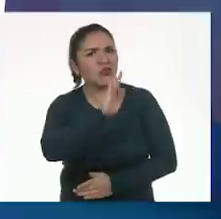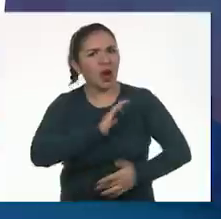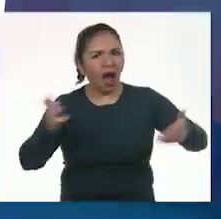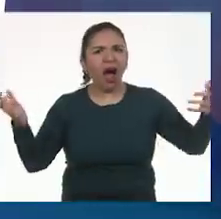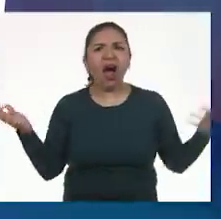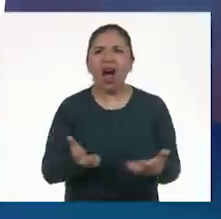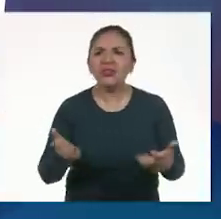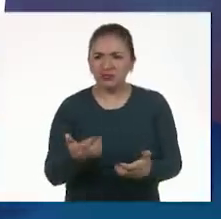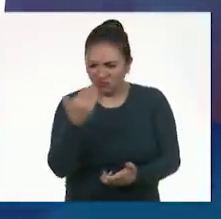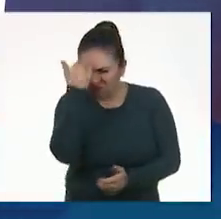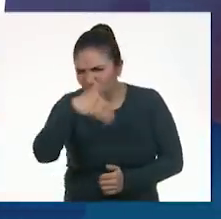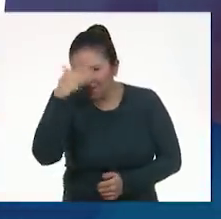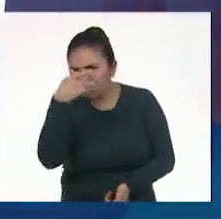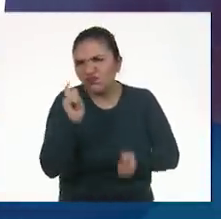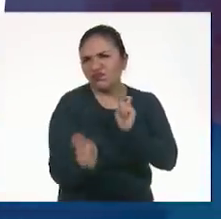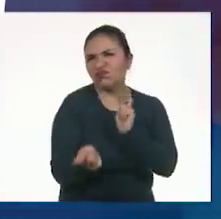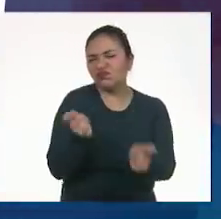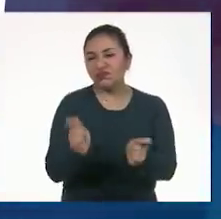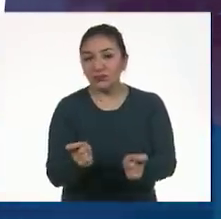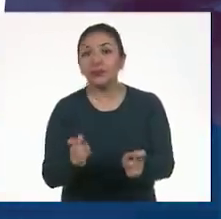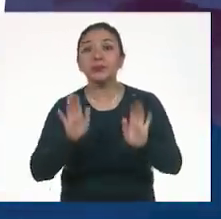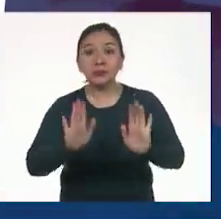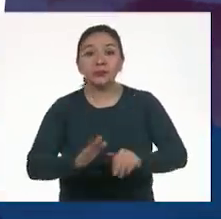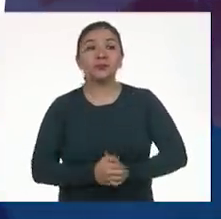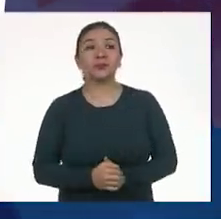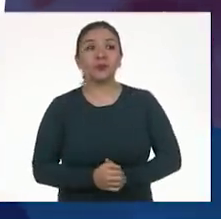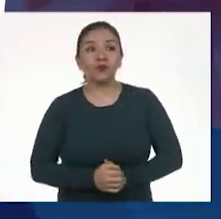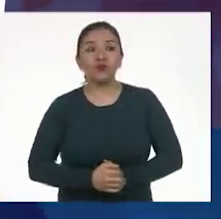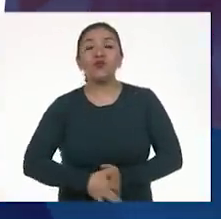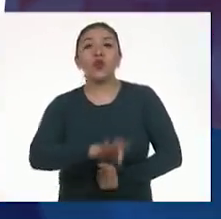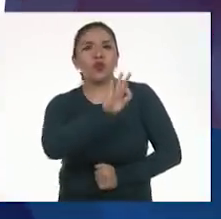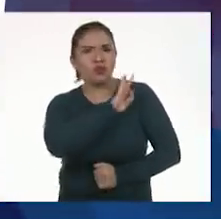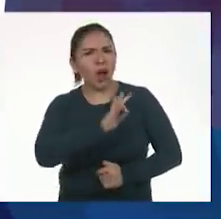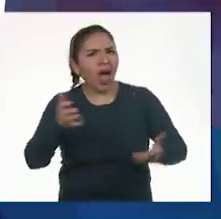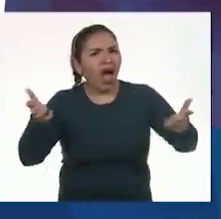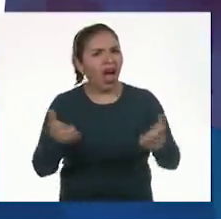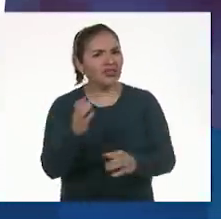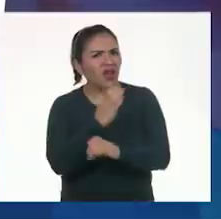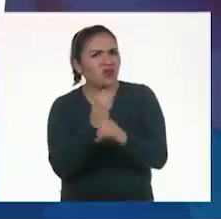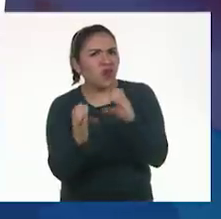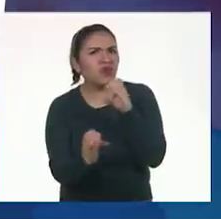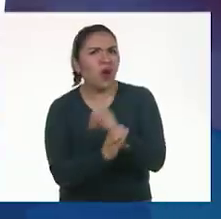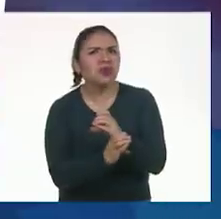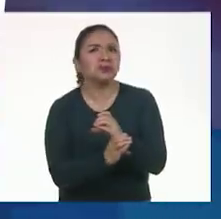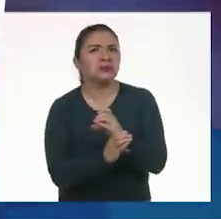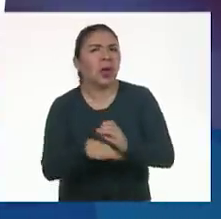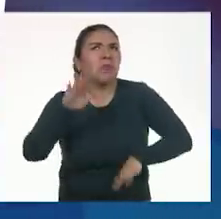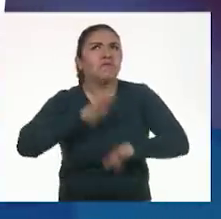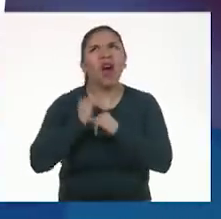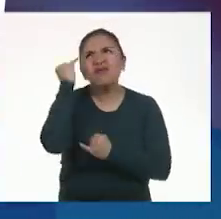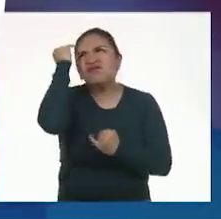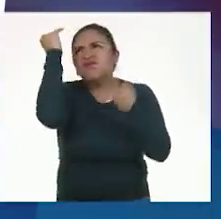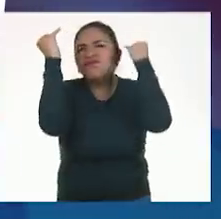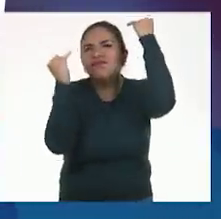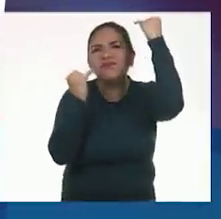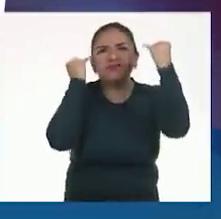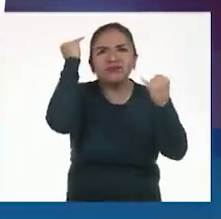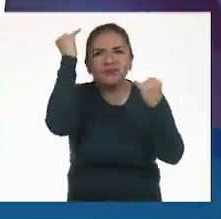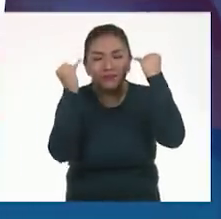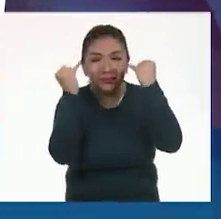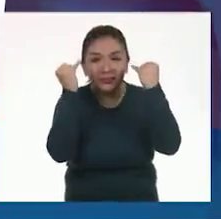hace, tiene solvencia para realizar las cosas, es muy idealista,